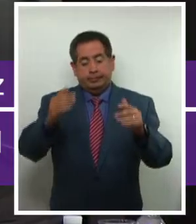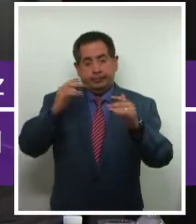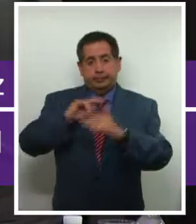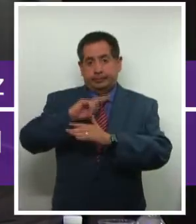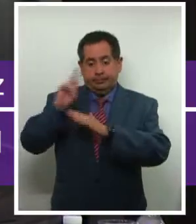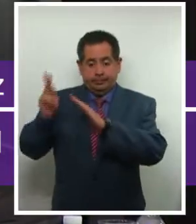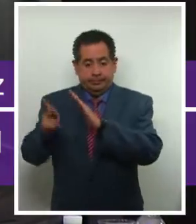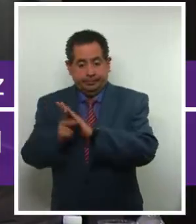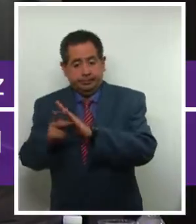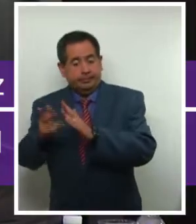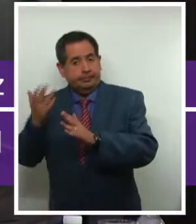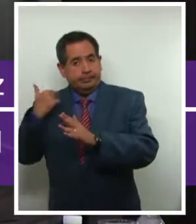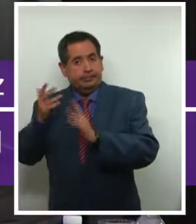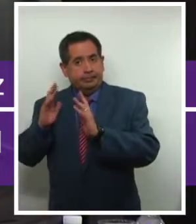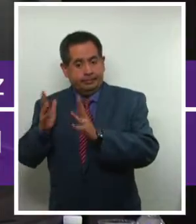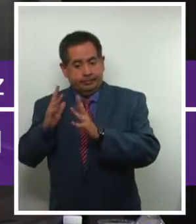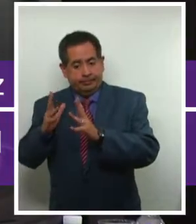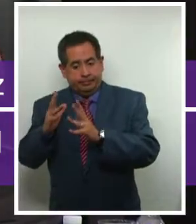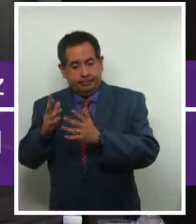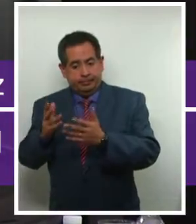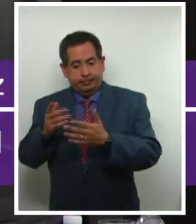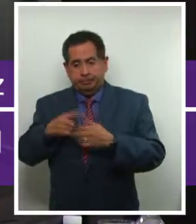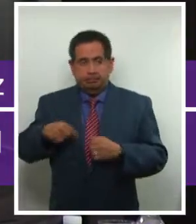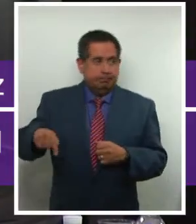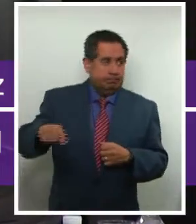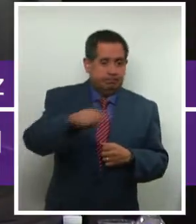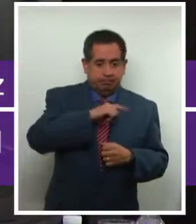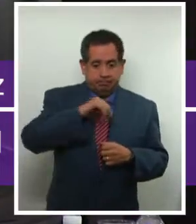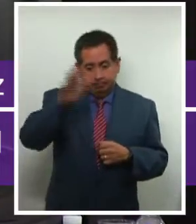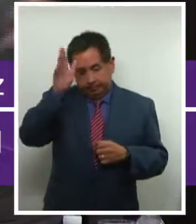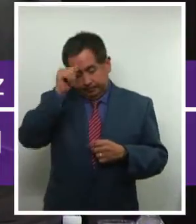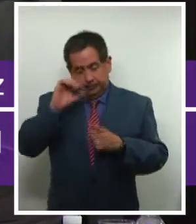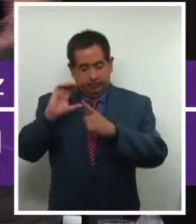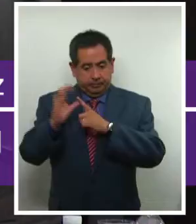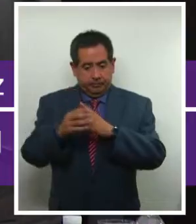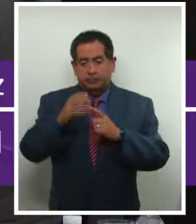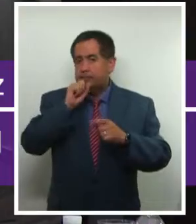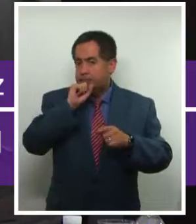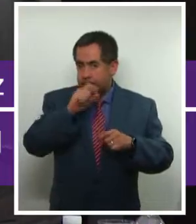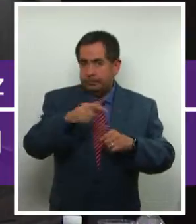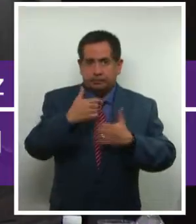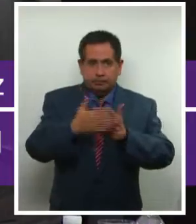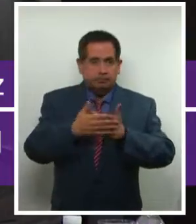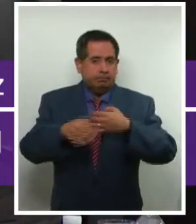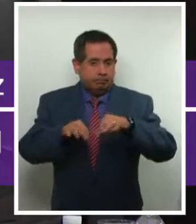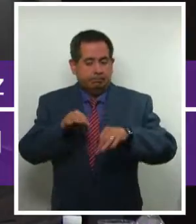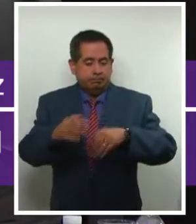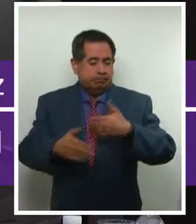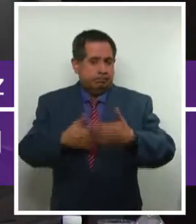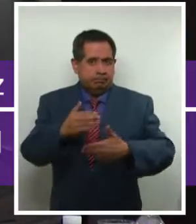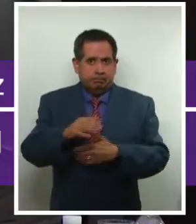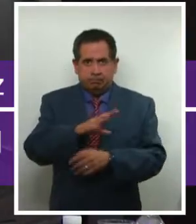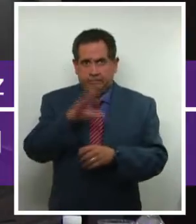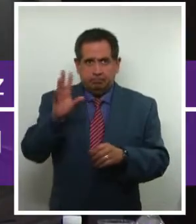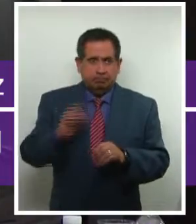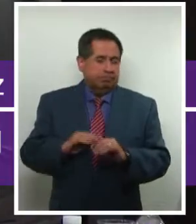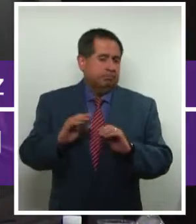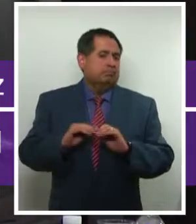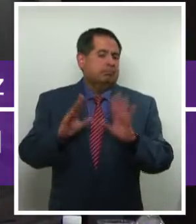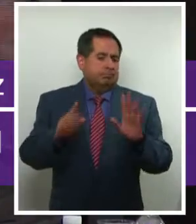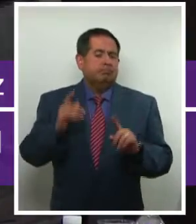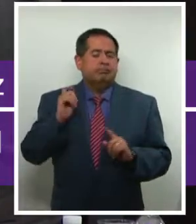que hicimos nosotros como reserva de consenso en la comisión y el trabajo ciertamente muy complejo que